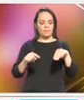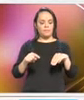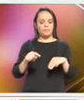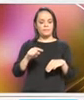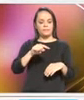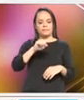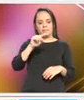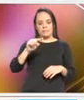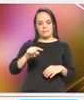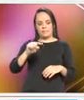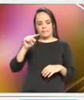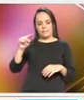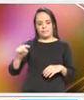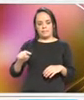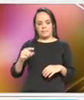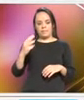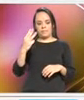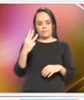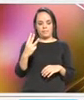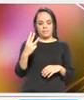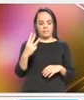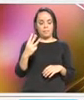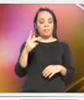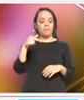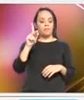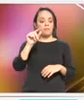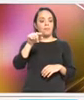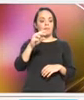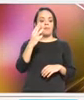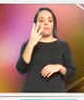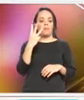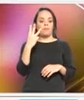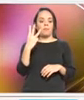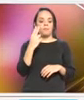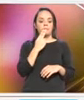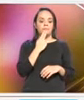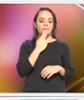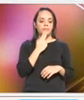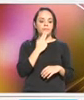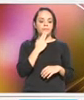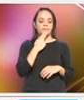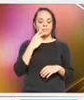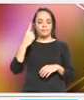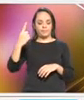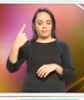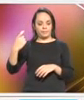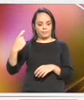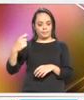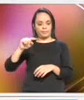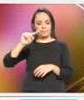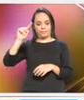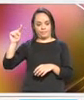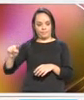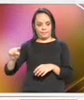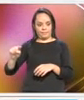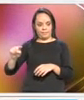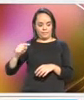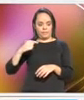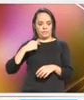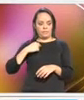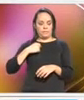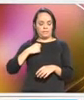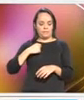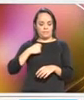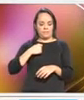tres formaciones. Cuando nosotros usamos las 3, como en este caso, la primera representa lo que nosotros somos, es como